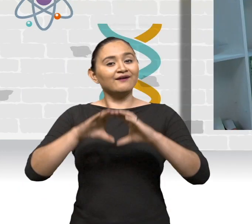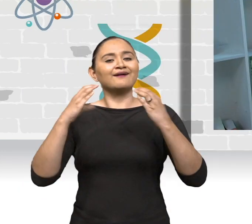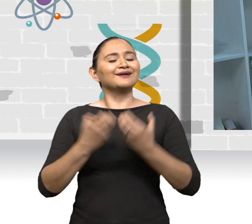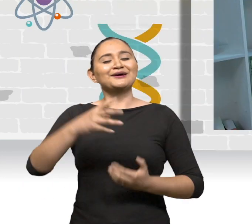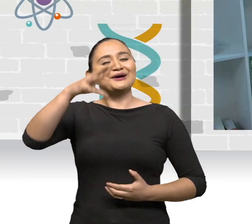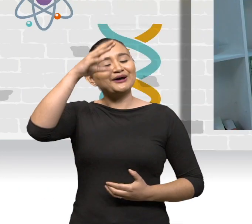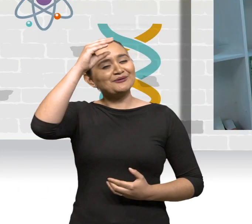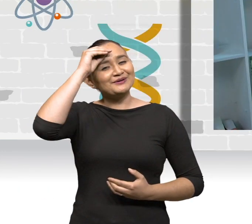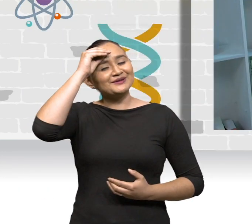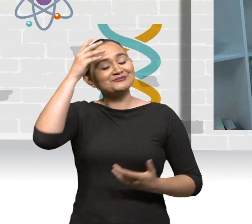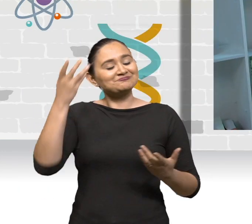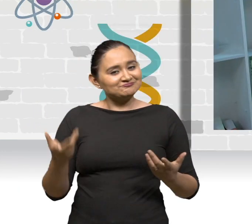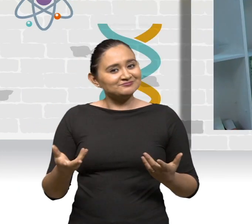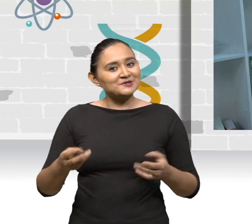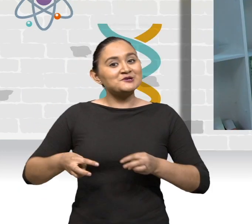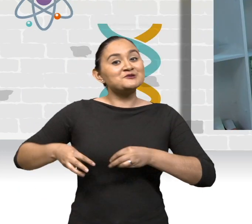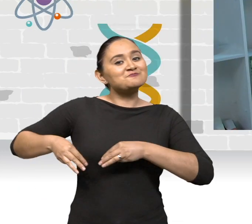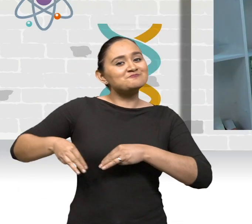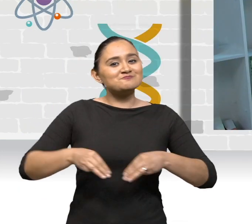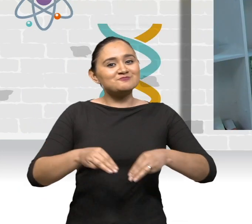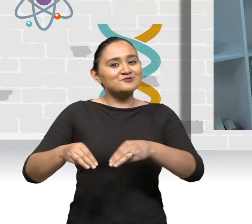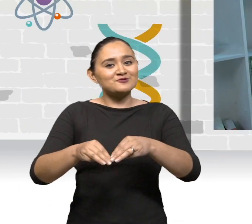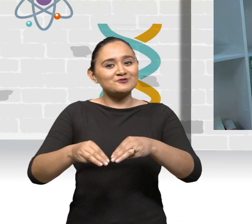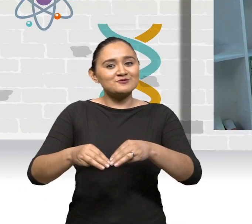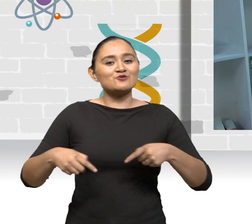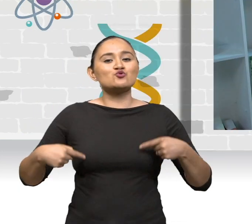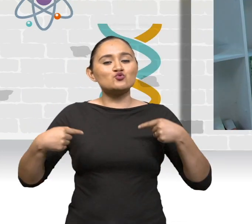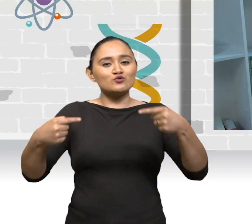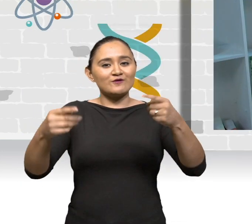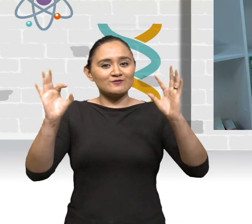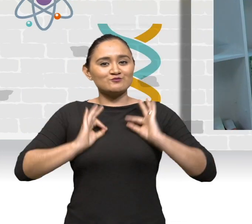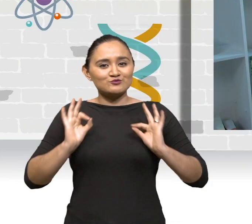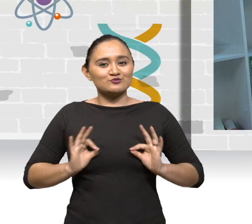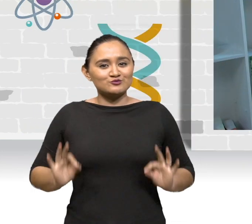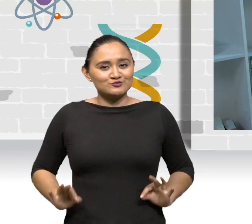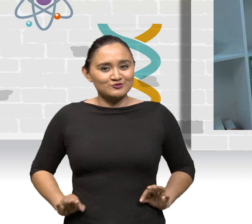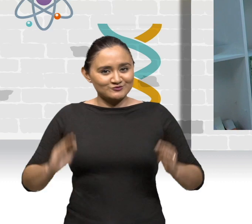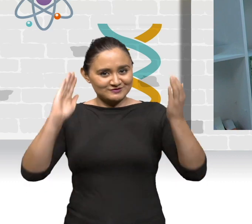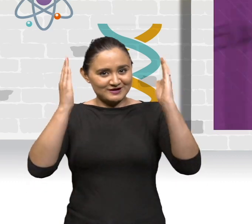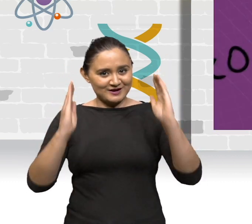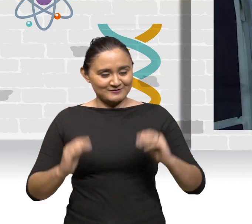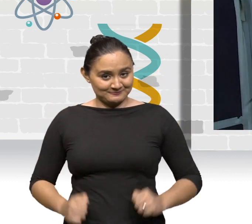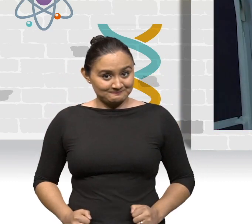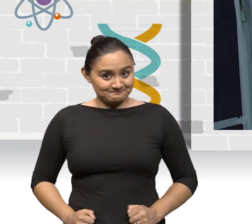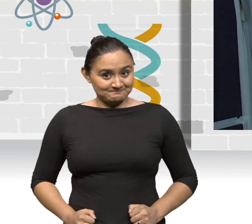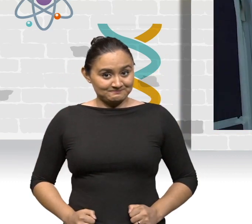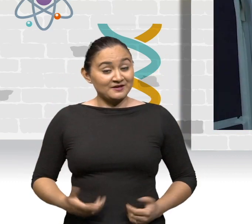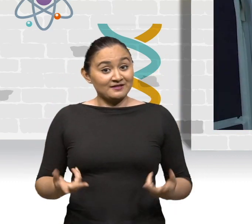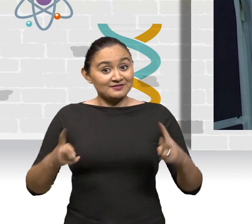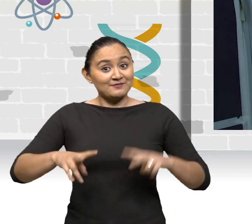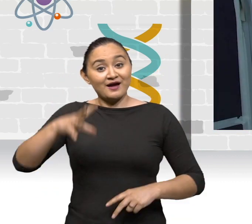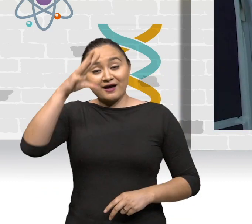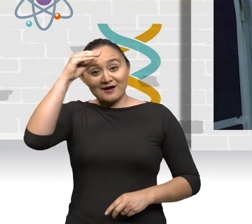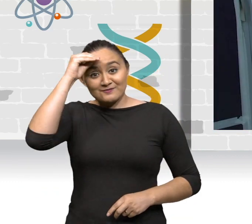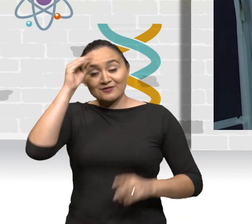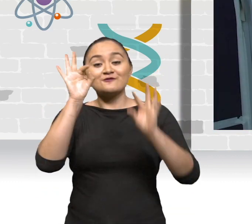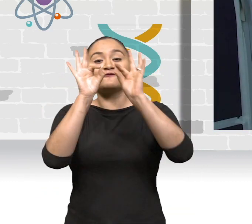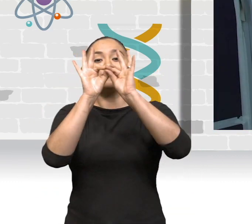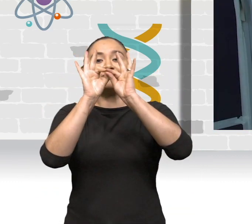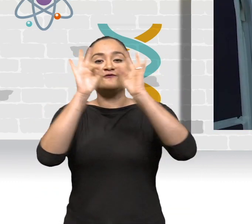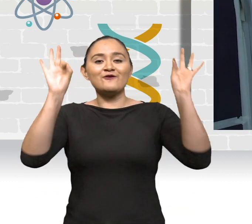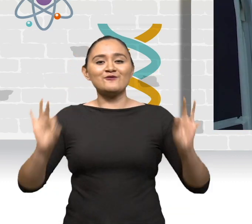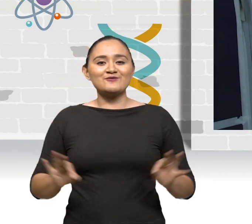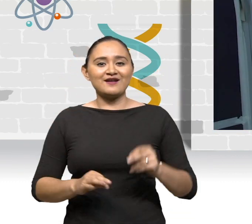En la clase de hoy hemos aprendido lo que significa la expresión uniformemente variado, las tres ecuaciones principales